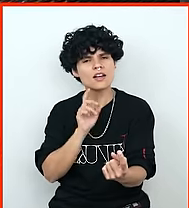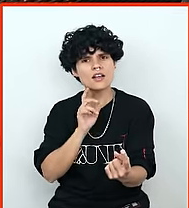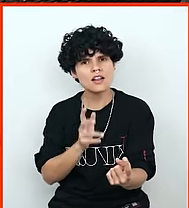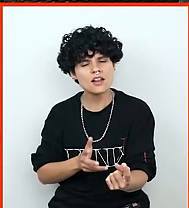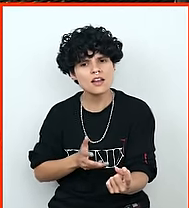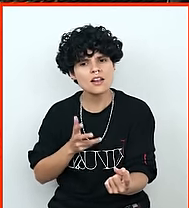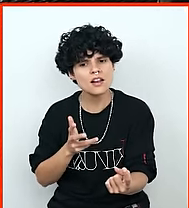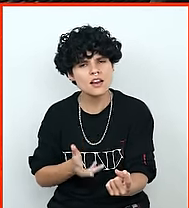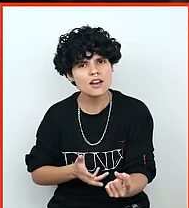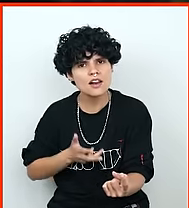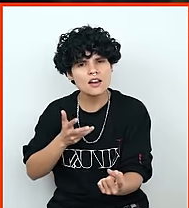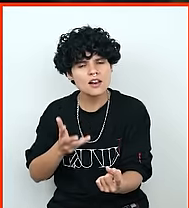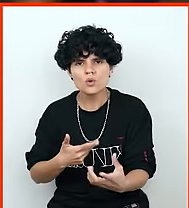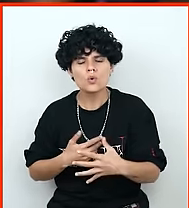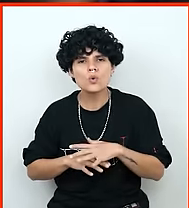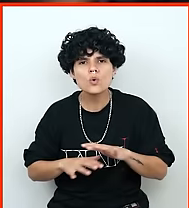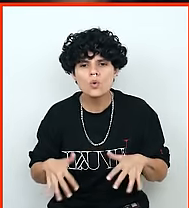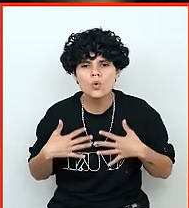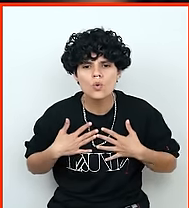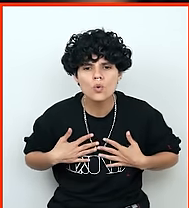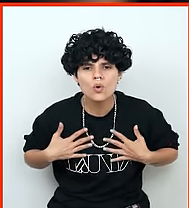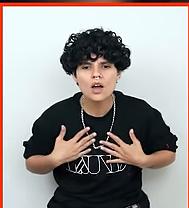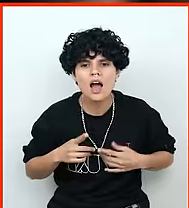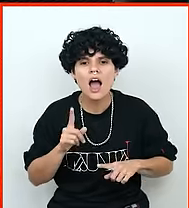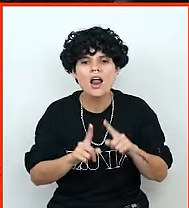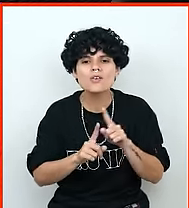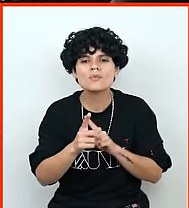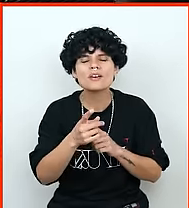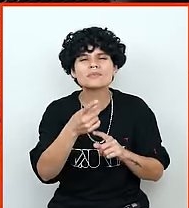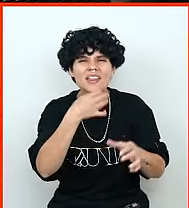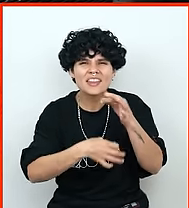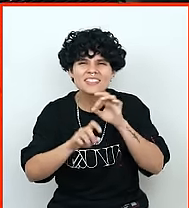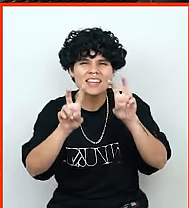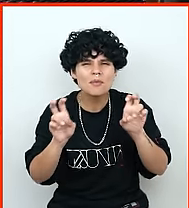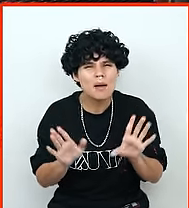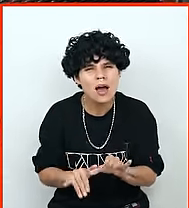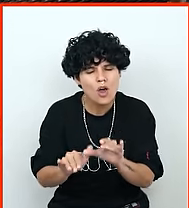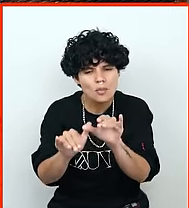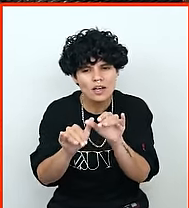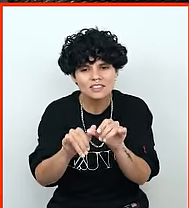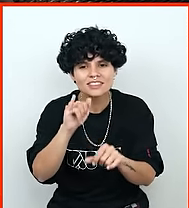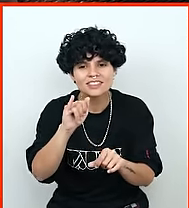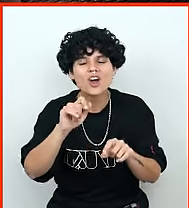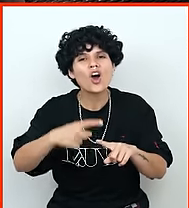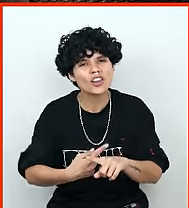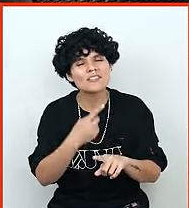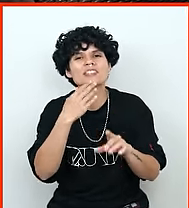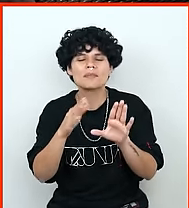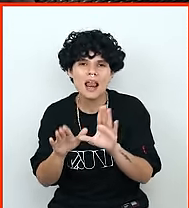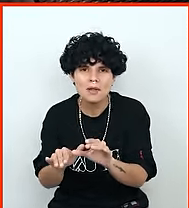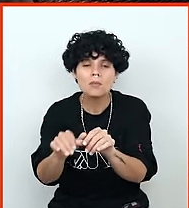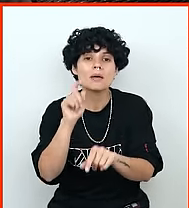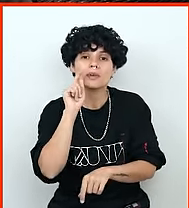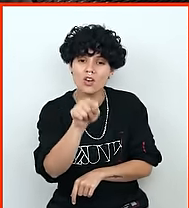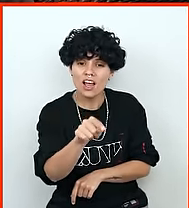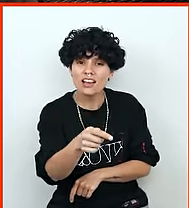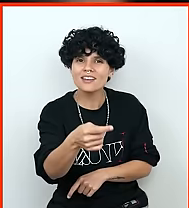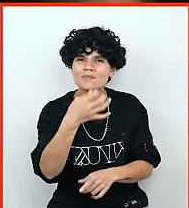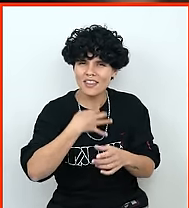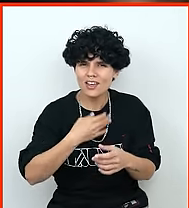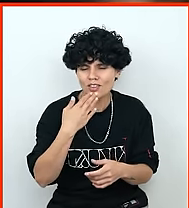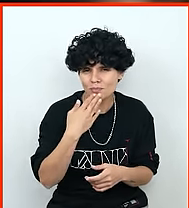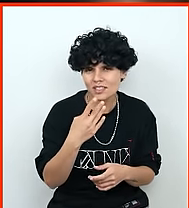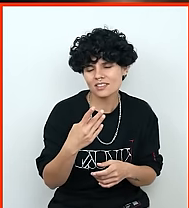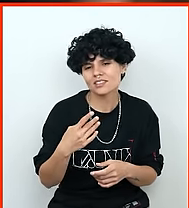la respuesta... ¿Las palomas otra vez? Sí, bueno. Mucha gente me tira ese concepto de las palomas. No, pero tú. Claro, yo lo utilicé también, pero sí. Él lo